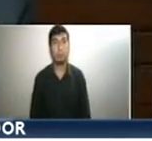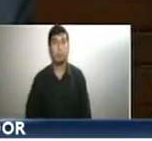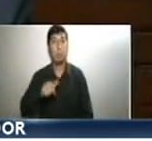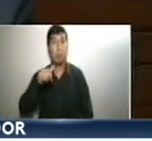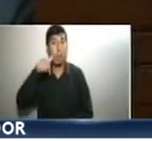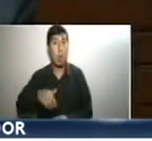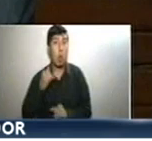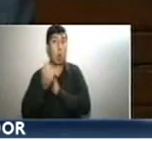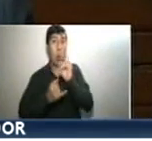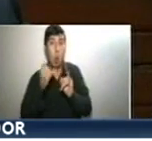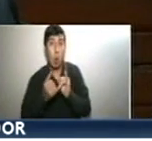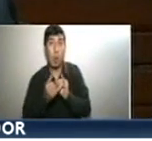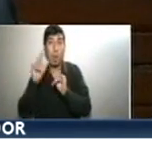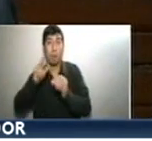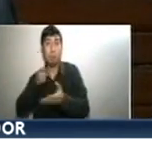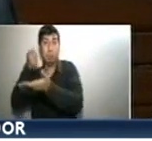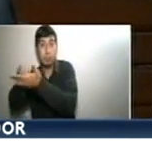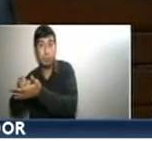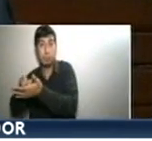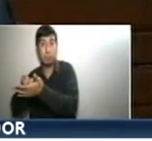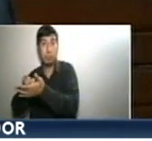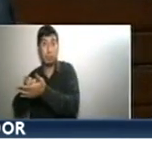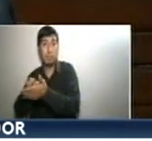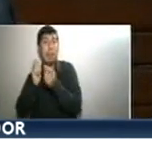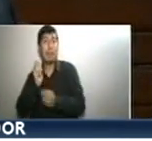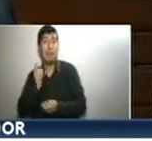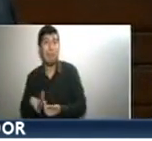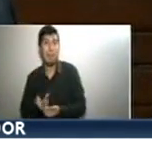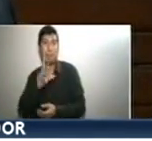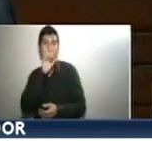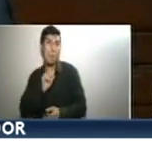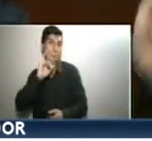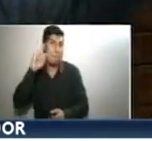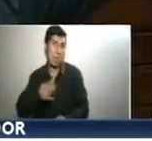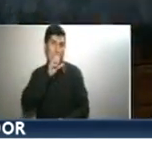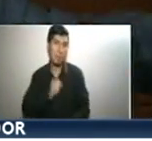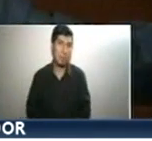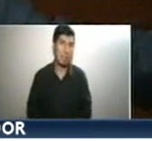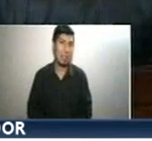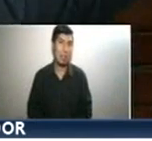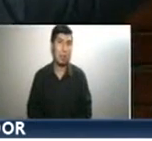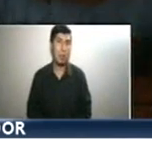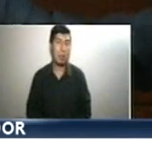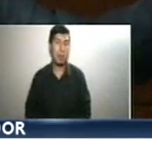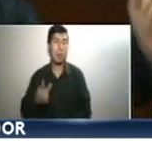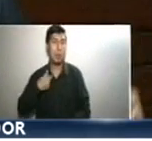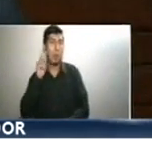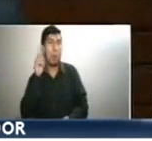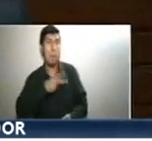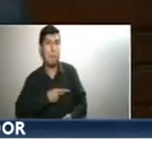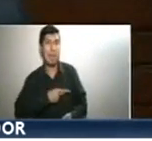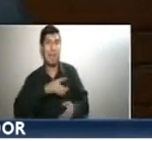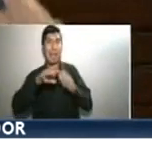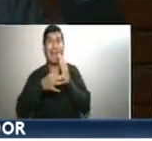la retro porque si no van a salir corriendo varios de acá que yo lo he visto colga carne en un gancho no tenía ni carne en la